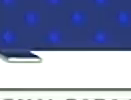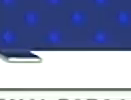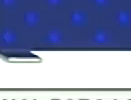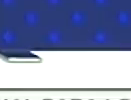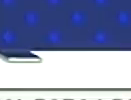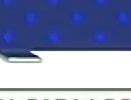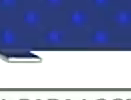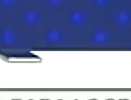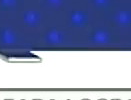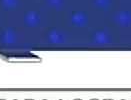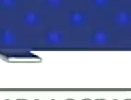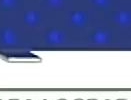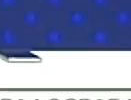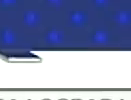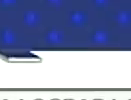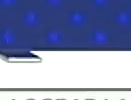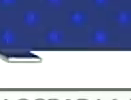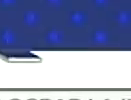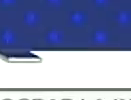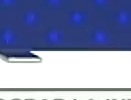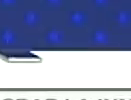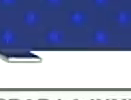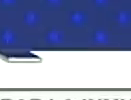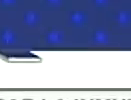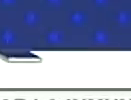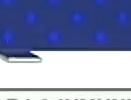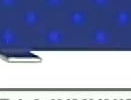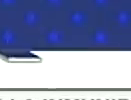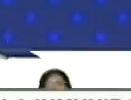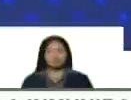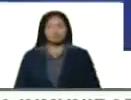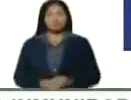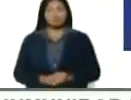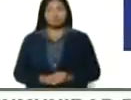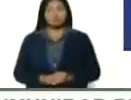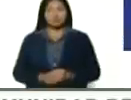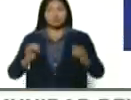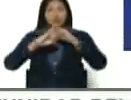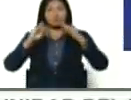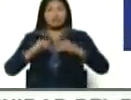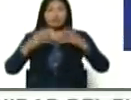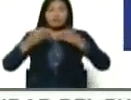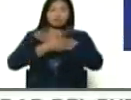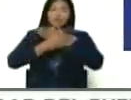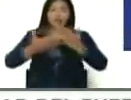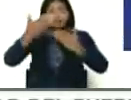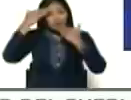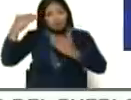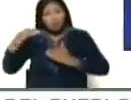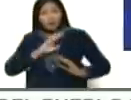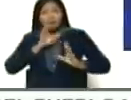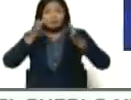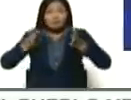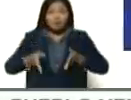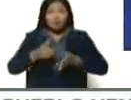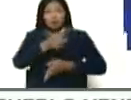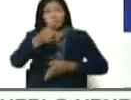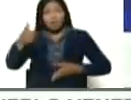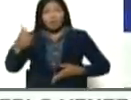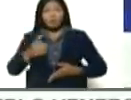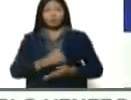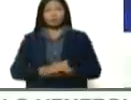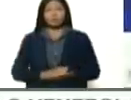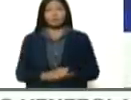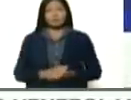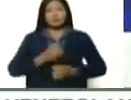saludó solidario fraternal cristiano desde